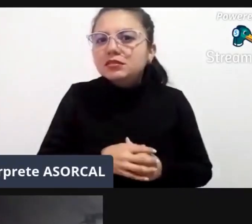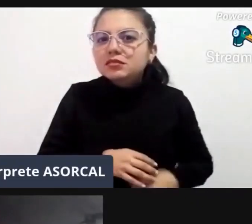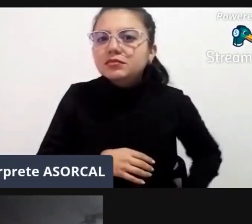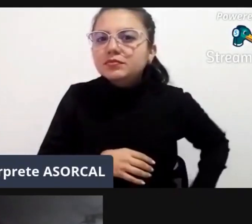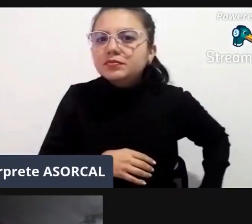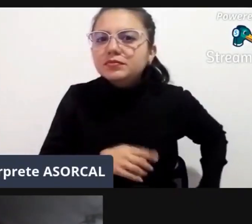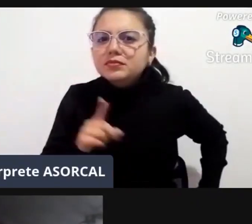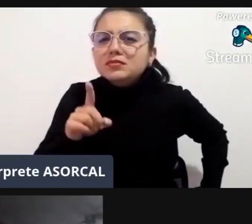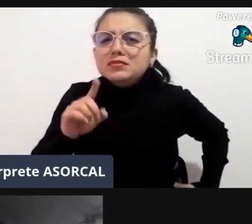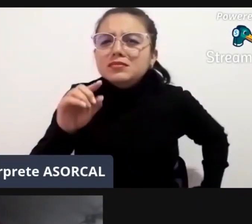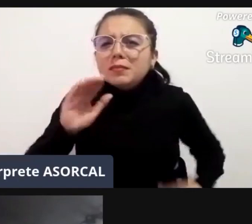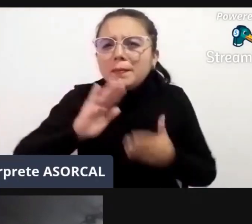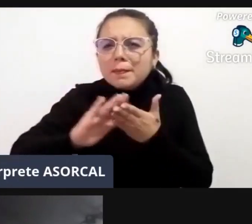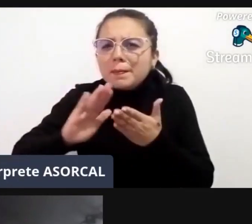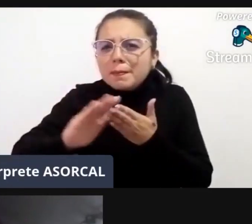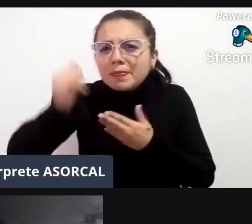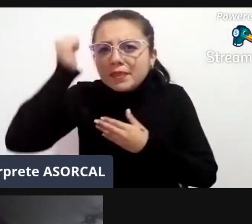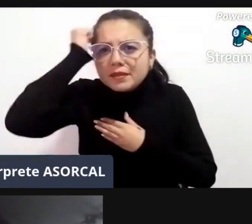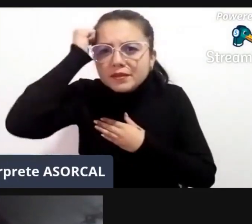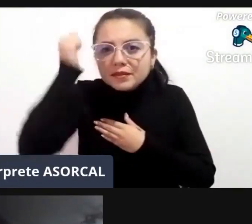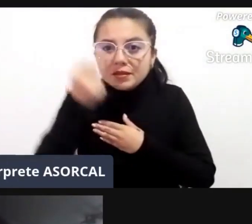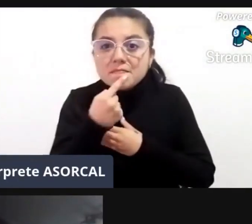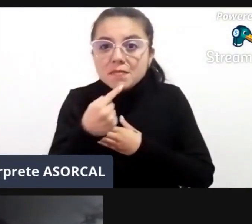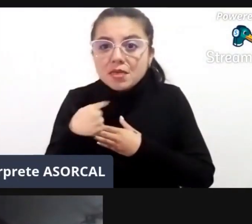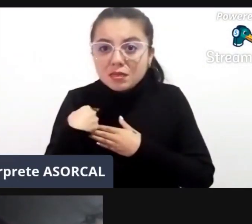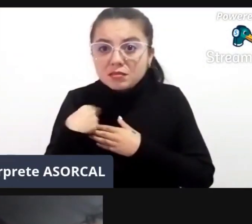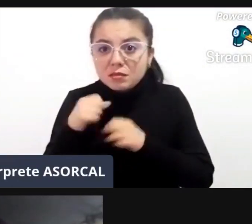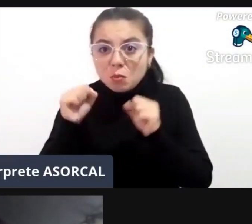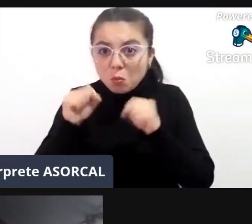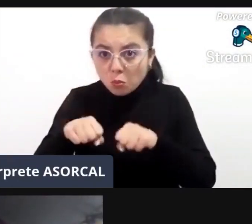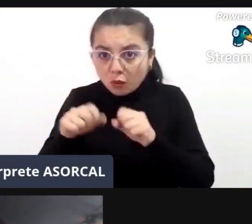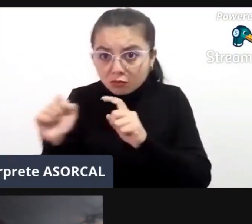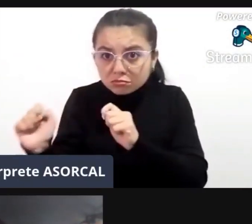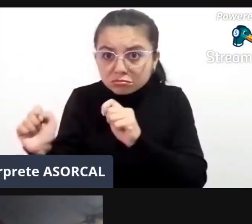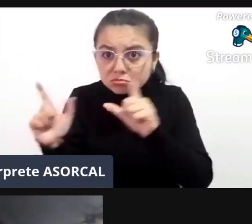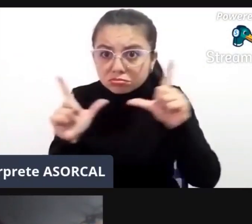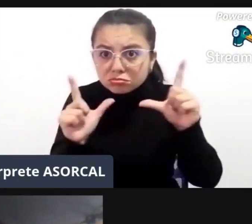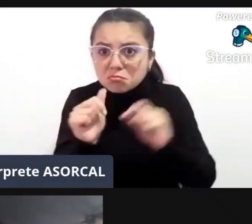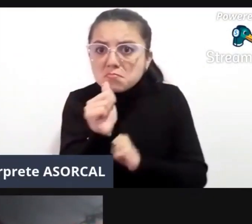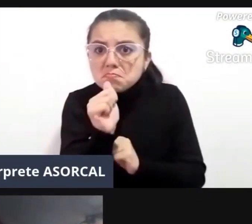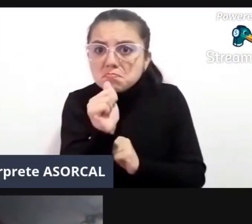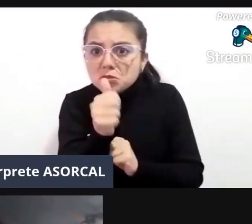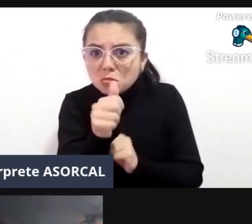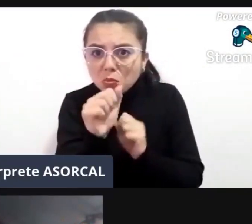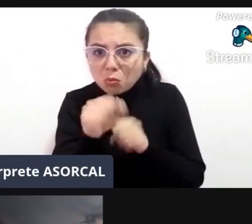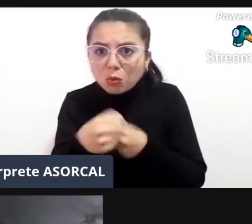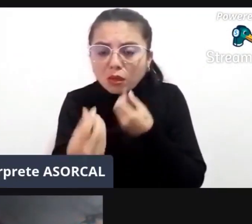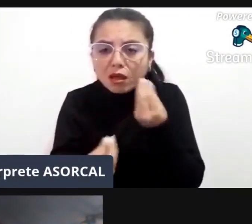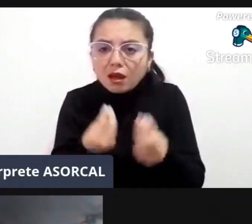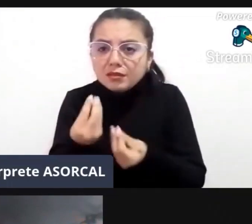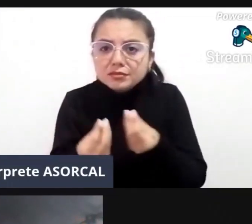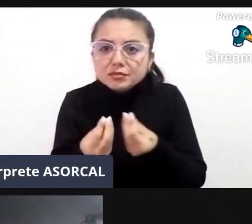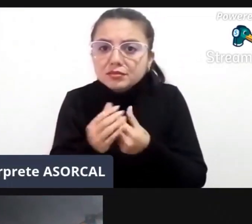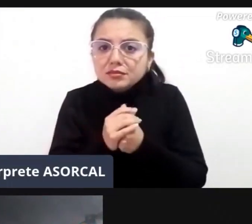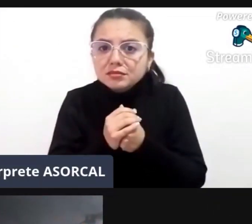Perdón, profesor, me dicen que sí puede compartir la pantalla, usted mismo, para poder mostrar la presentación.